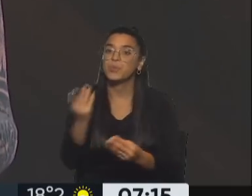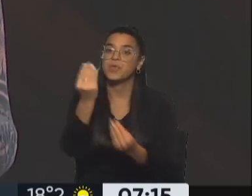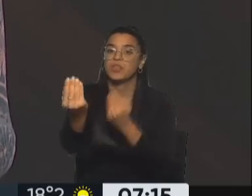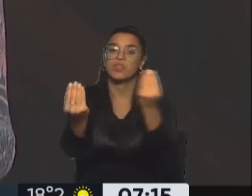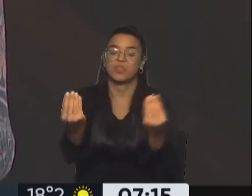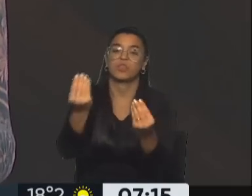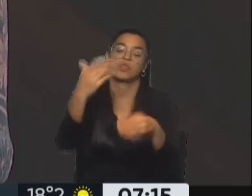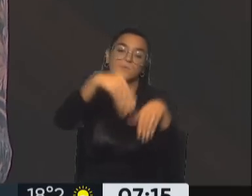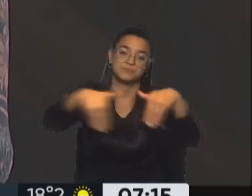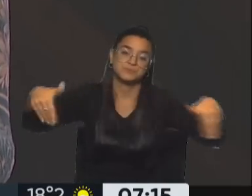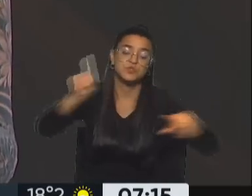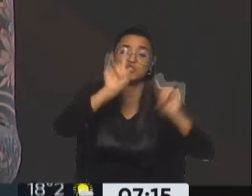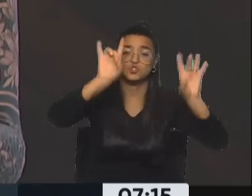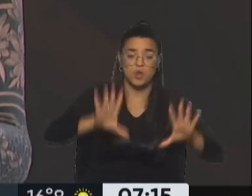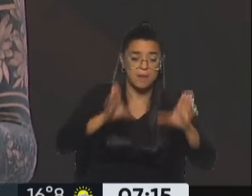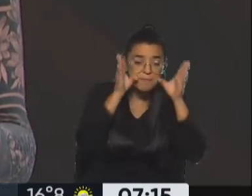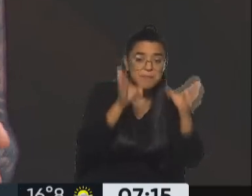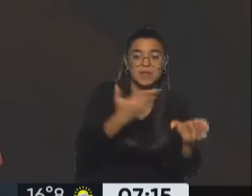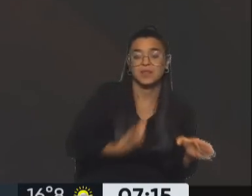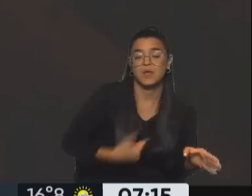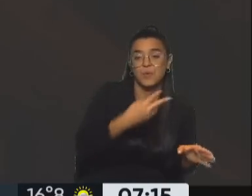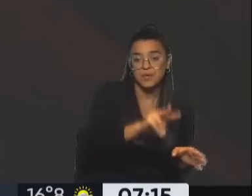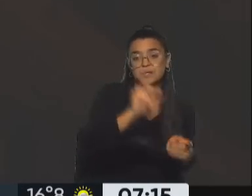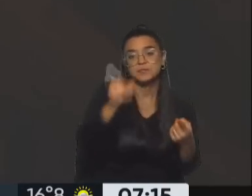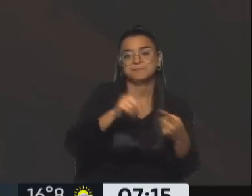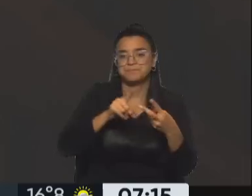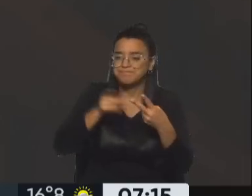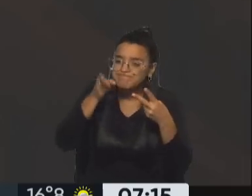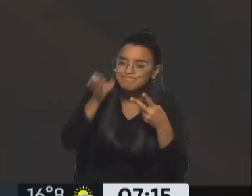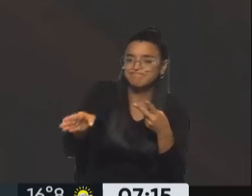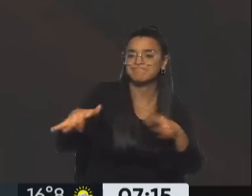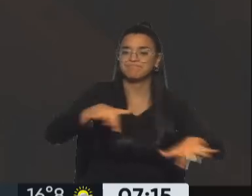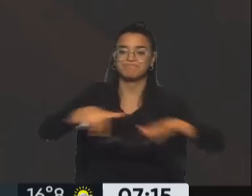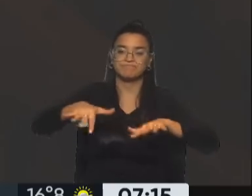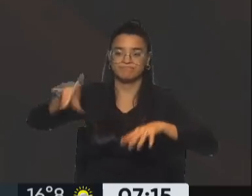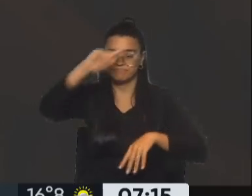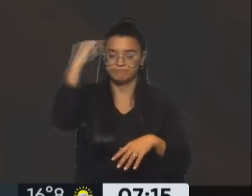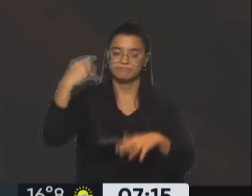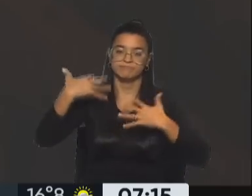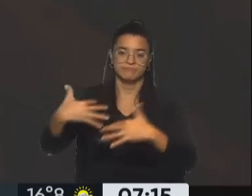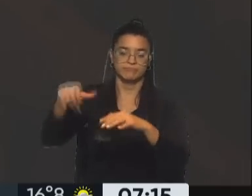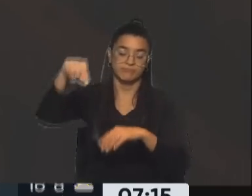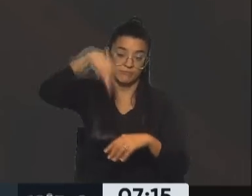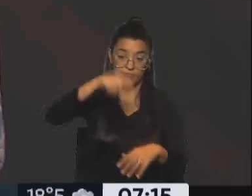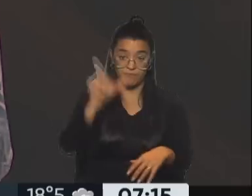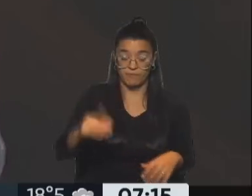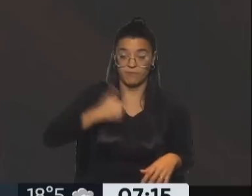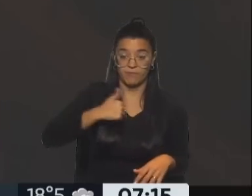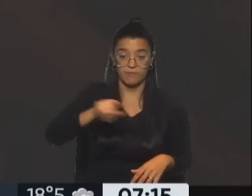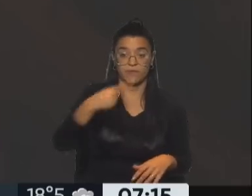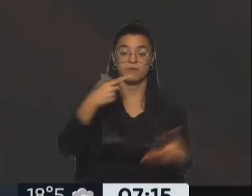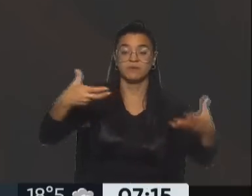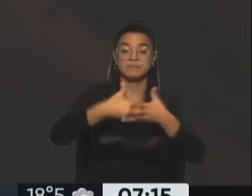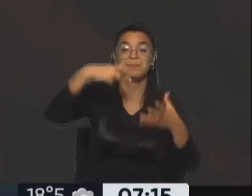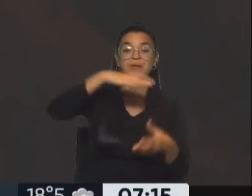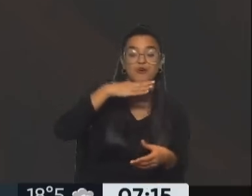centra únicamente en la vicepresidenta Cristina Fernández de Kirchner, sino que apunta a los movimientos nacionales y populares. En la Argentina, el Partido Justicialista, el